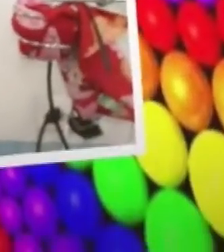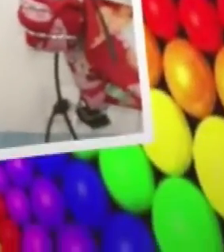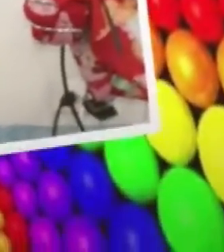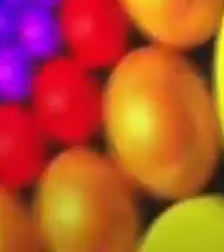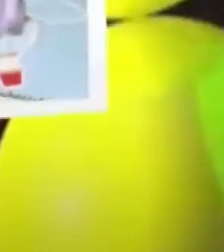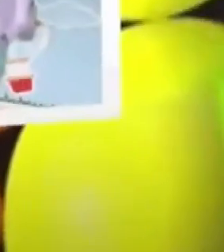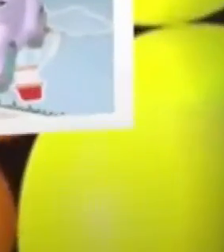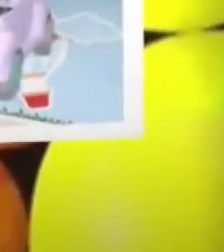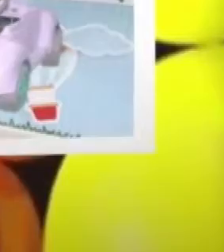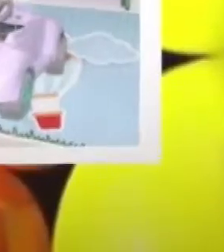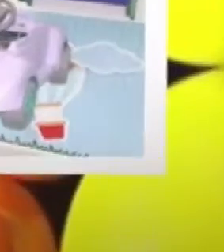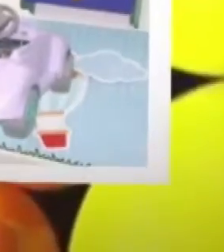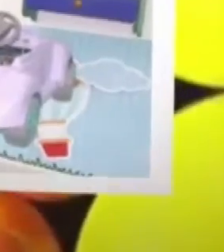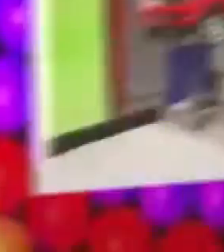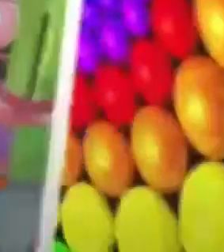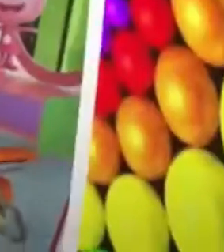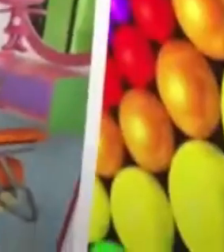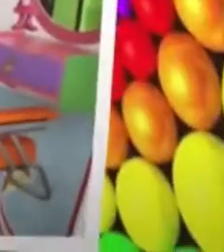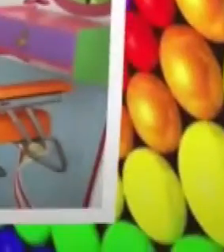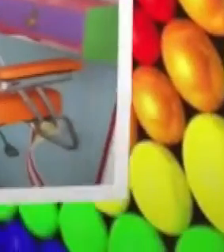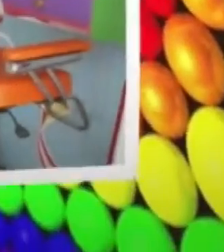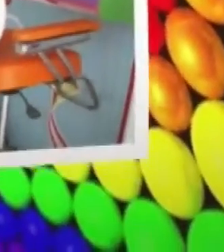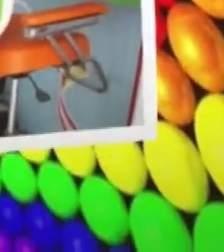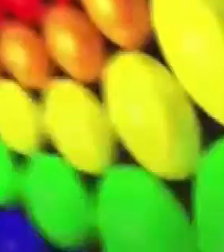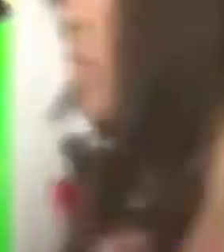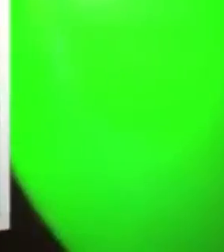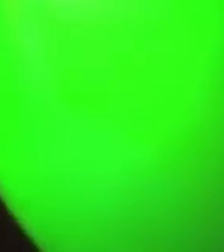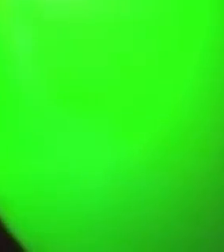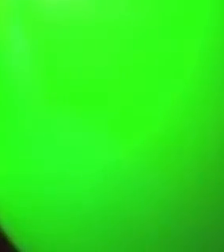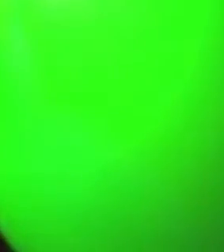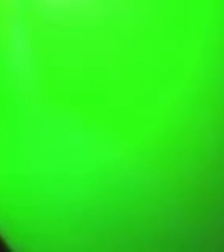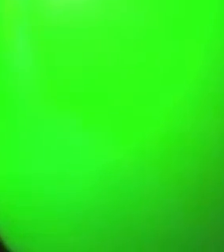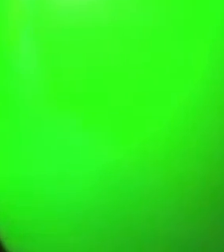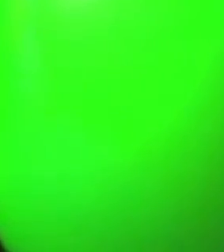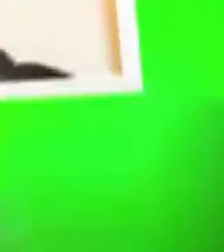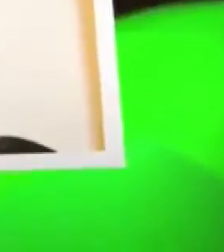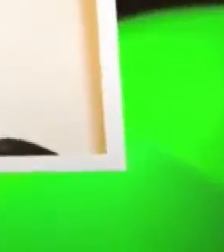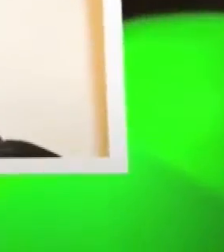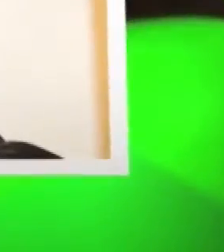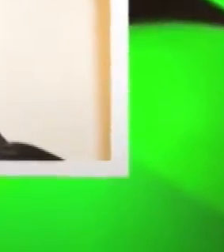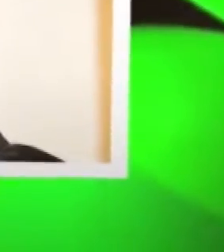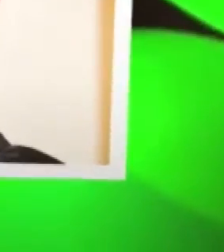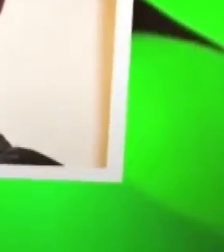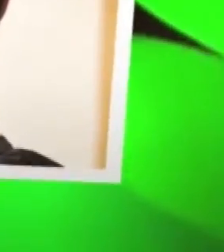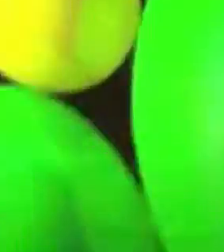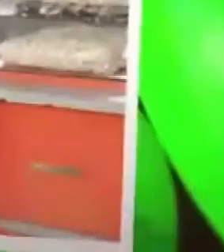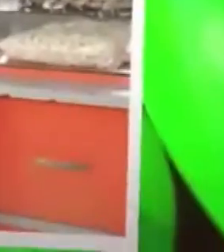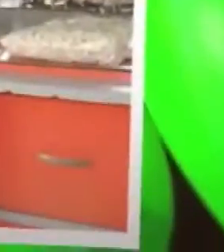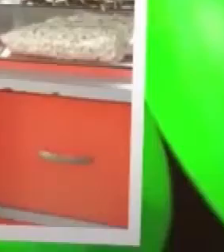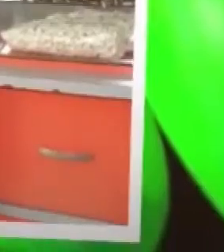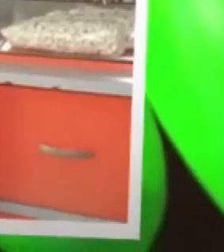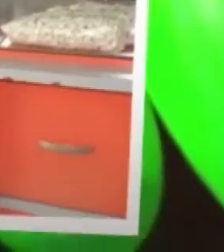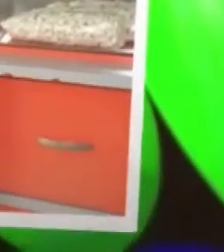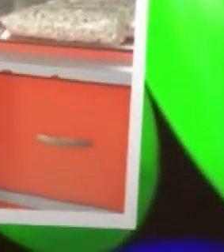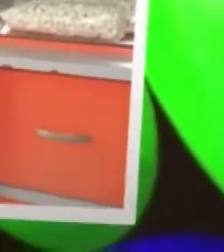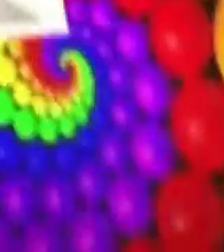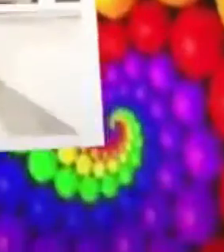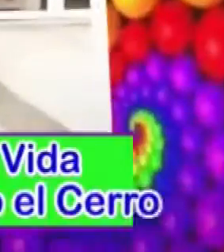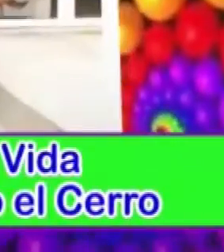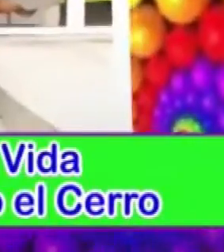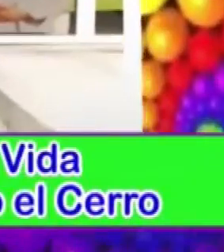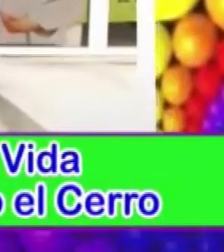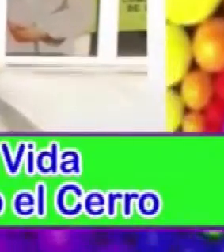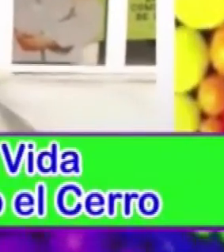para niños y adultos, cepillado, planchado, corte para caballeros. Visítanos en la carrera 27, diagonal 4926, Parque de la Vida, y en